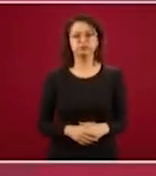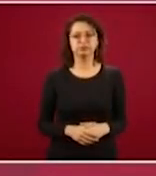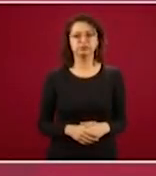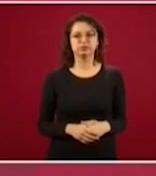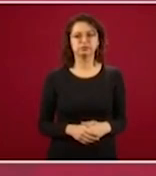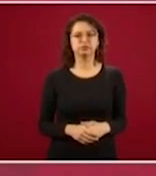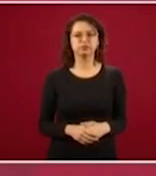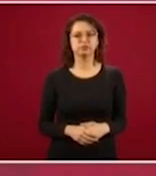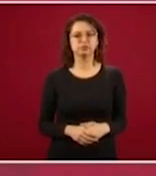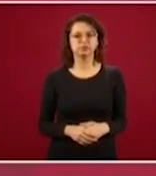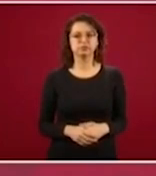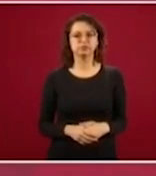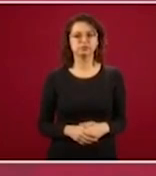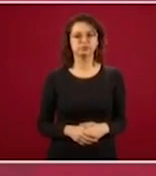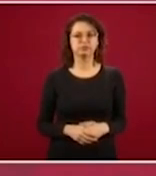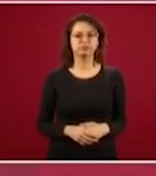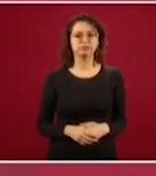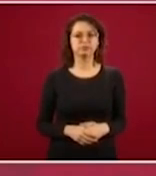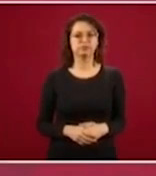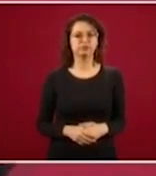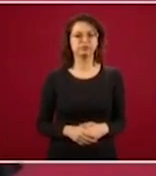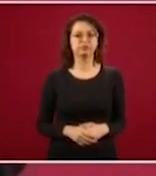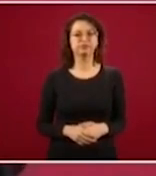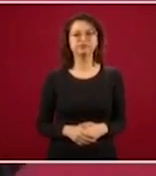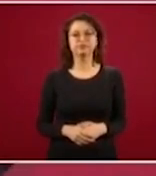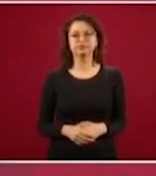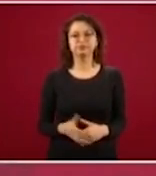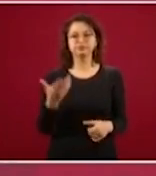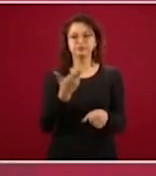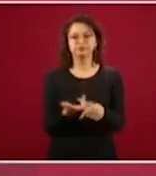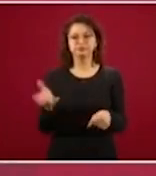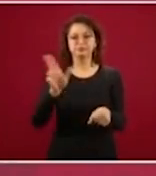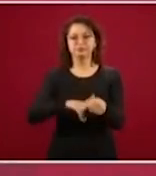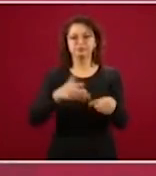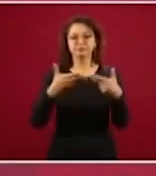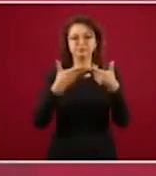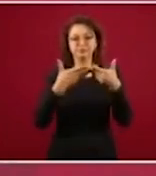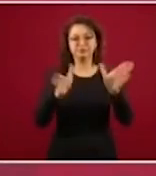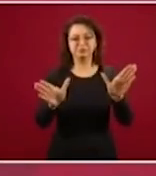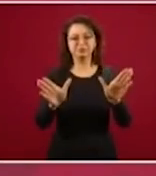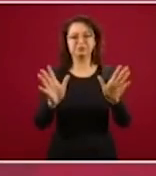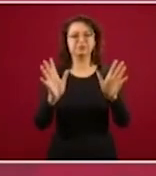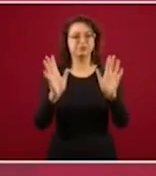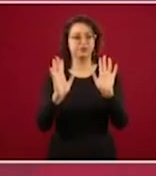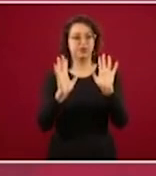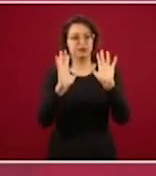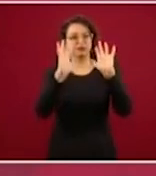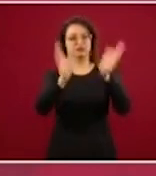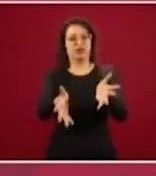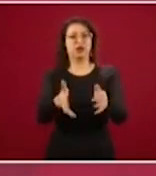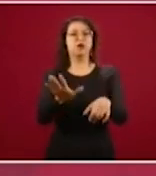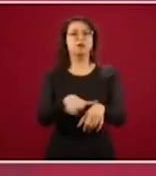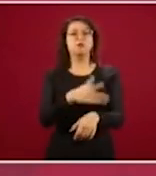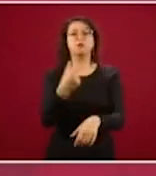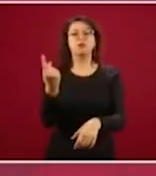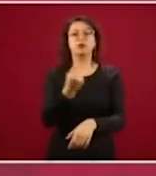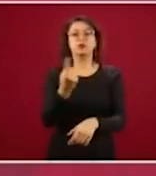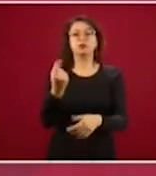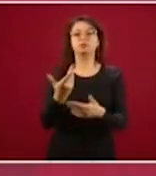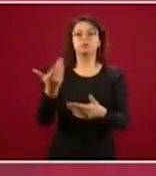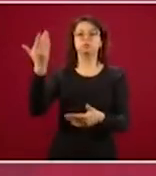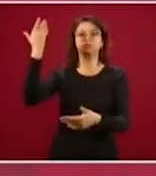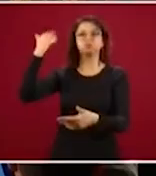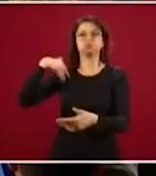Ya se abrió un hospital que tenía tiempo sin